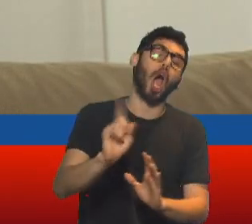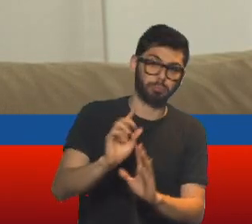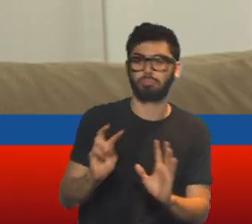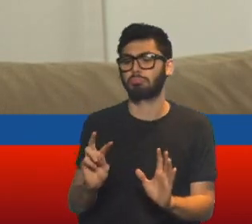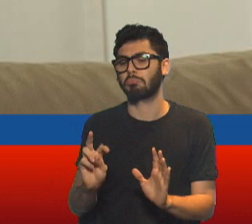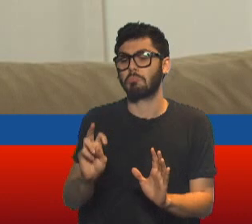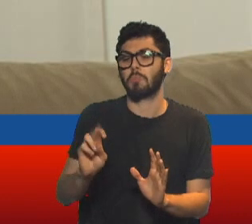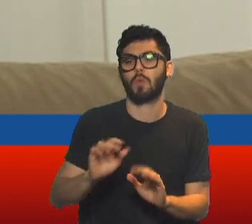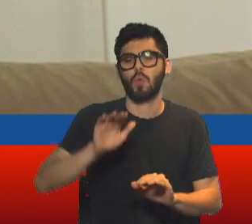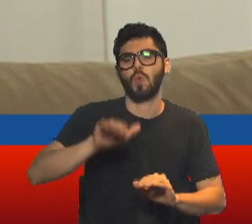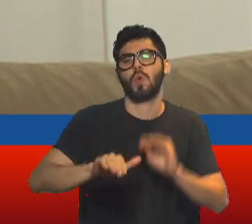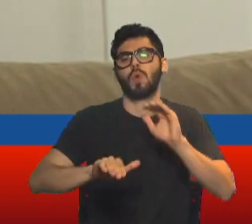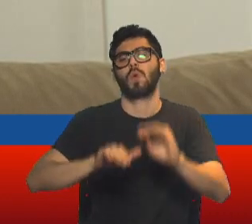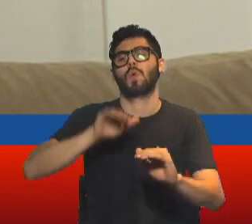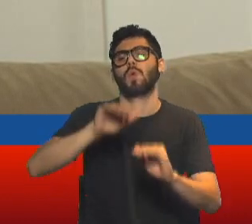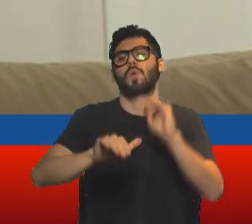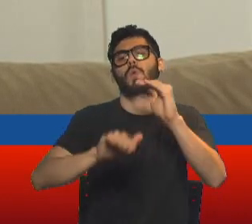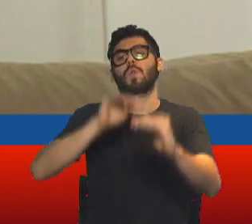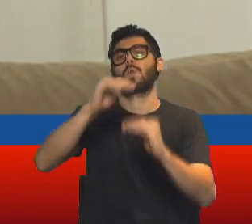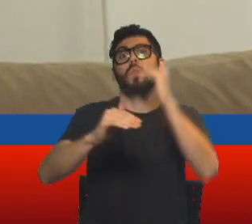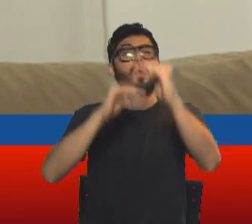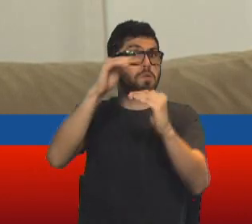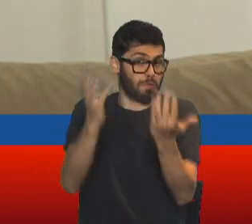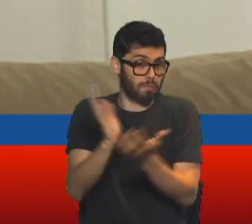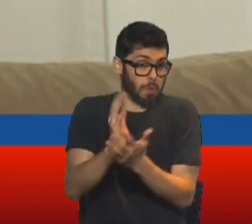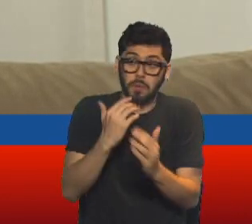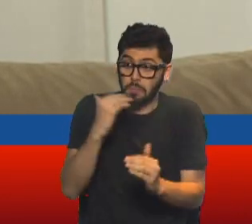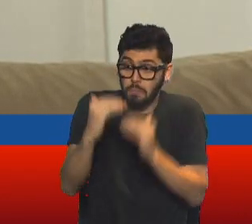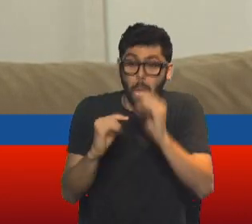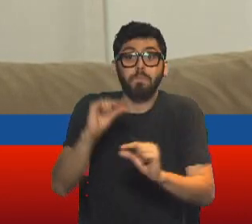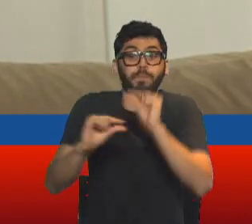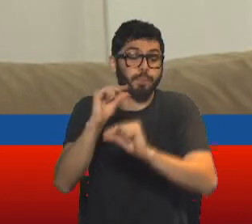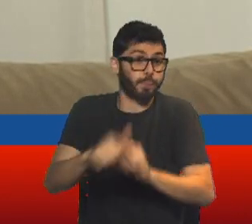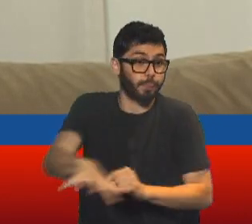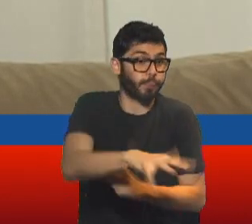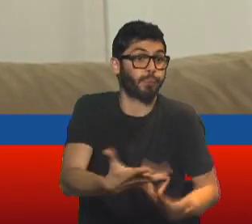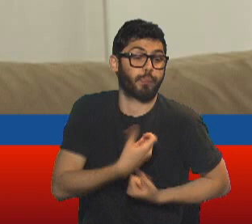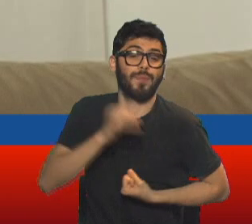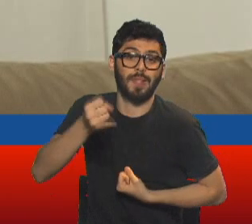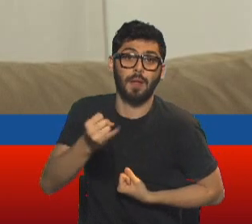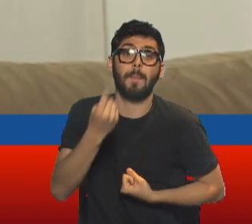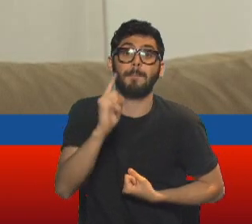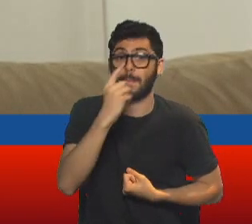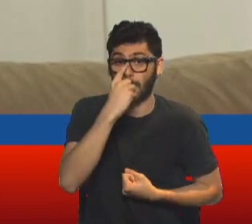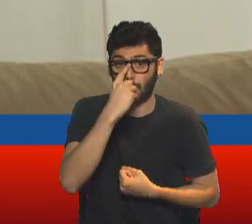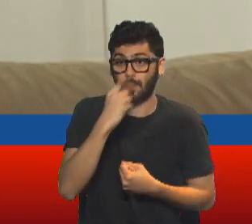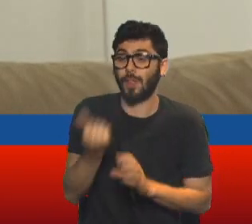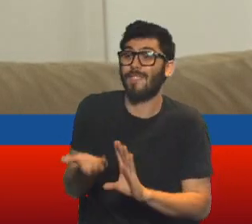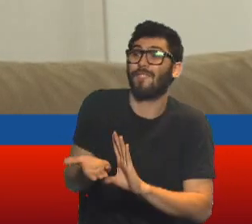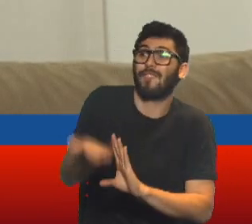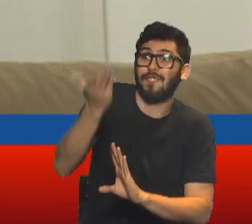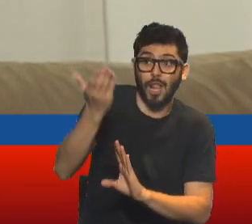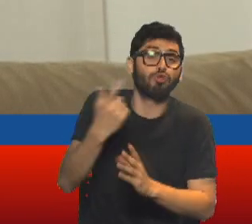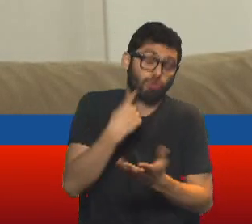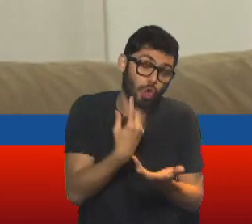pero firmemente, la mayoría de la sociedad nos va a acompañar. Lo que no tenemos, nos quedamos sin autoridad, por más que peleemos contra la inflación, porque a mí me